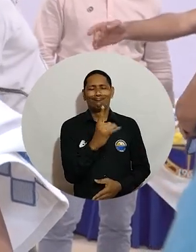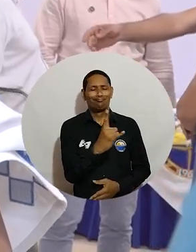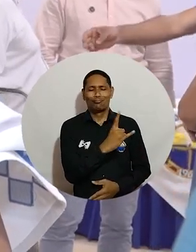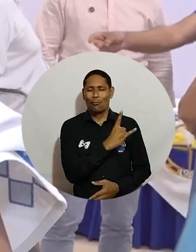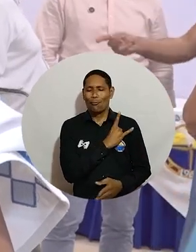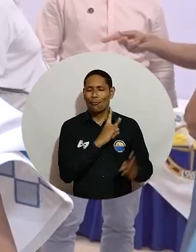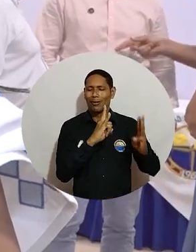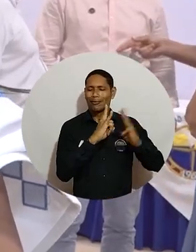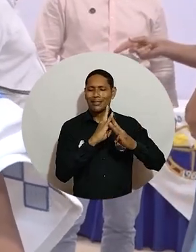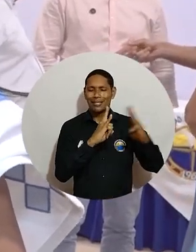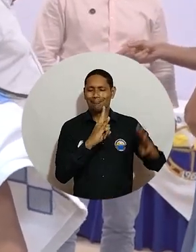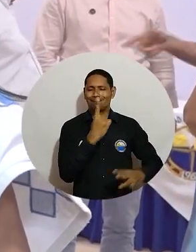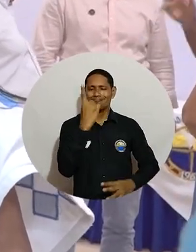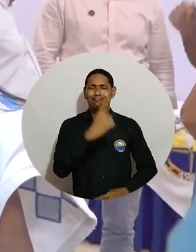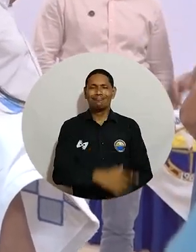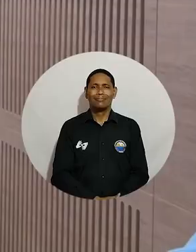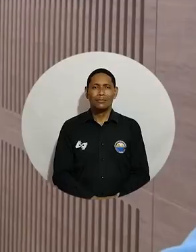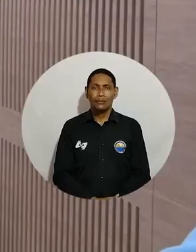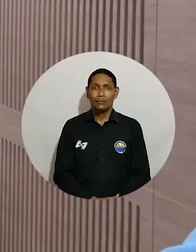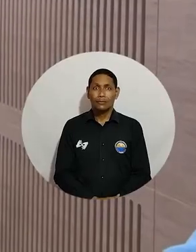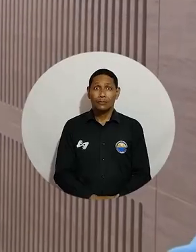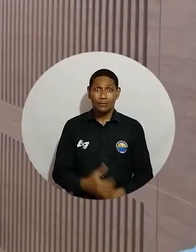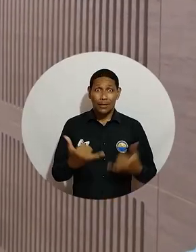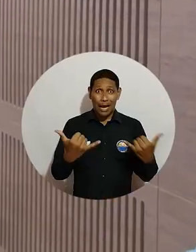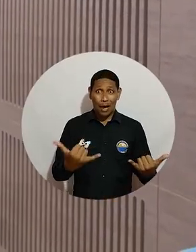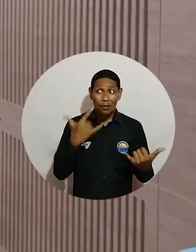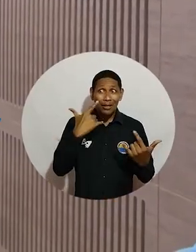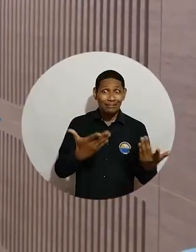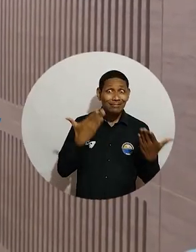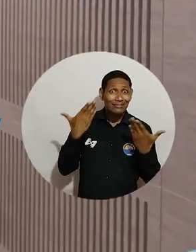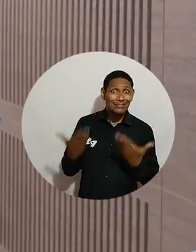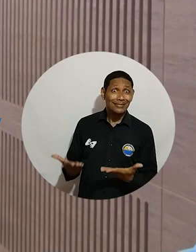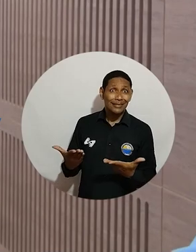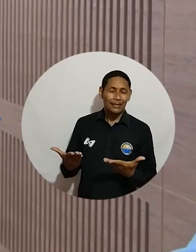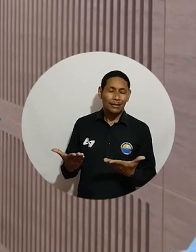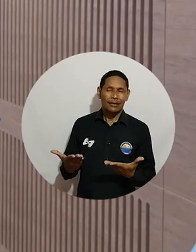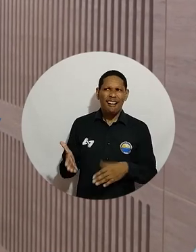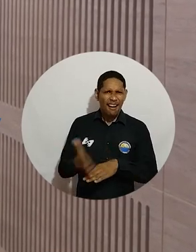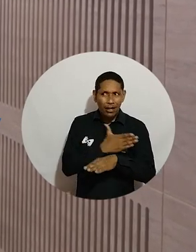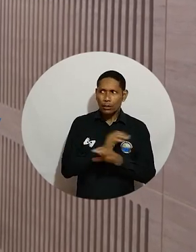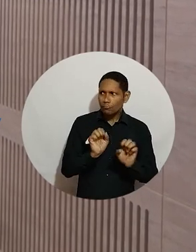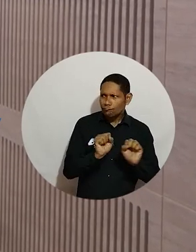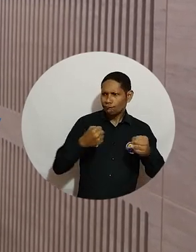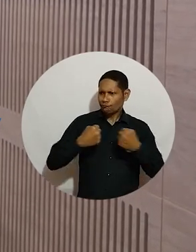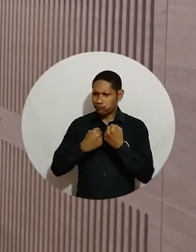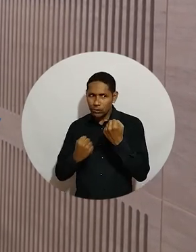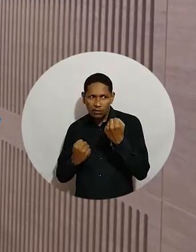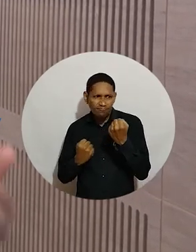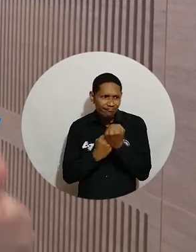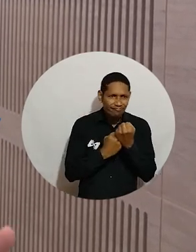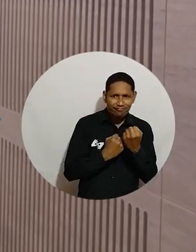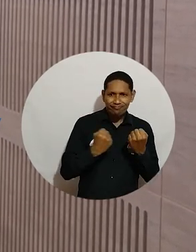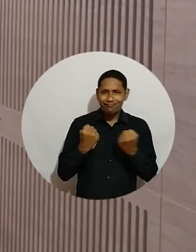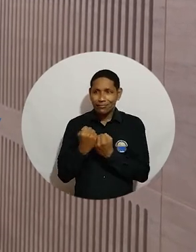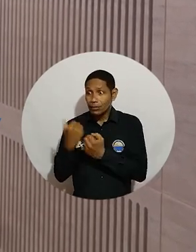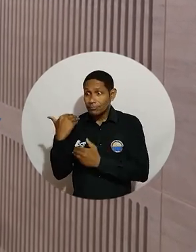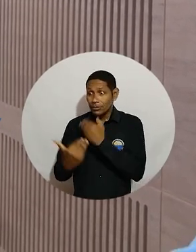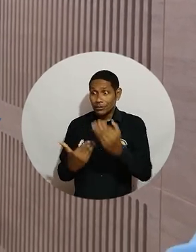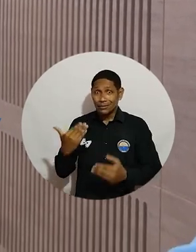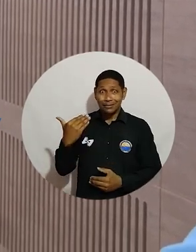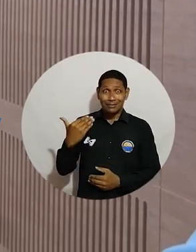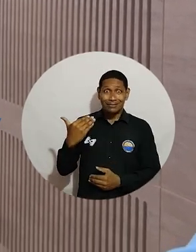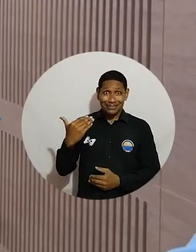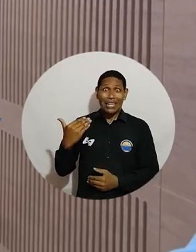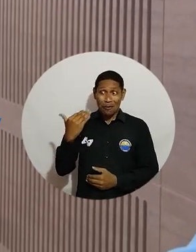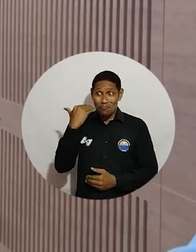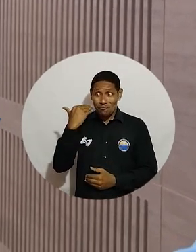hace la Universidad del Magdalena. Esto que vemos aquí, presenciamos, es precisamente el fruto de ese apoyo directo al proceso que se está